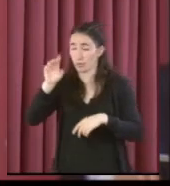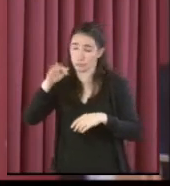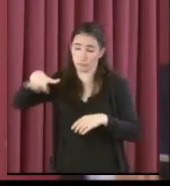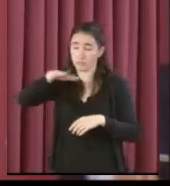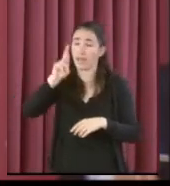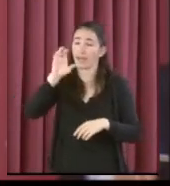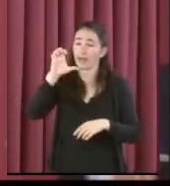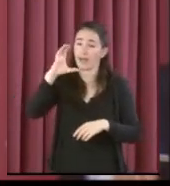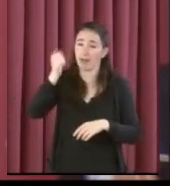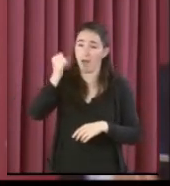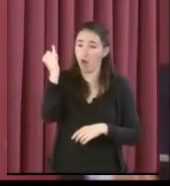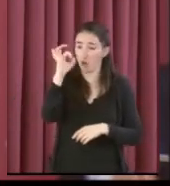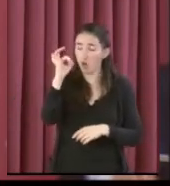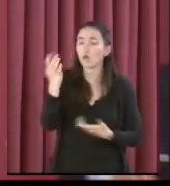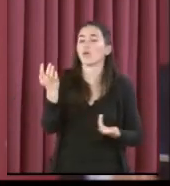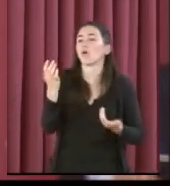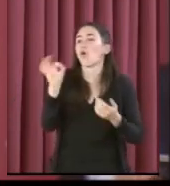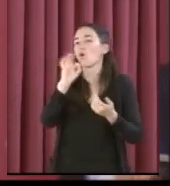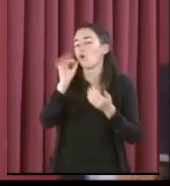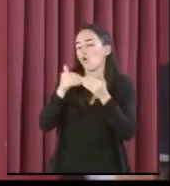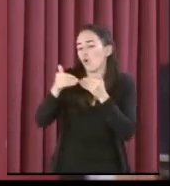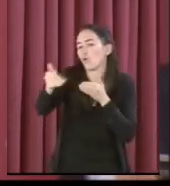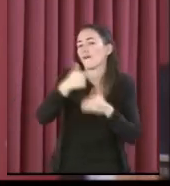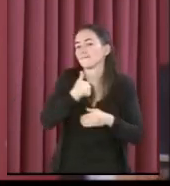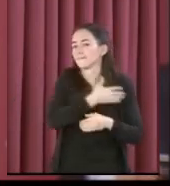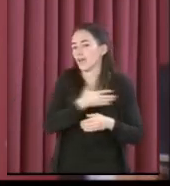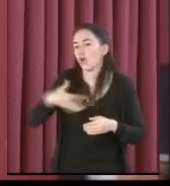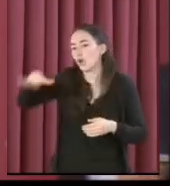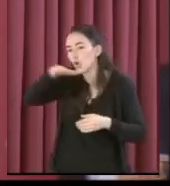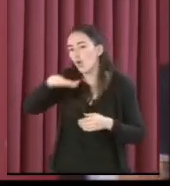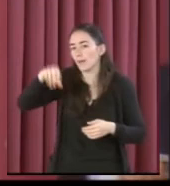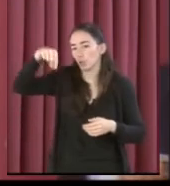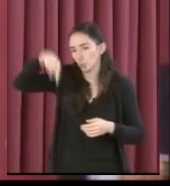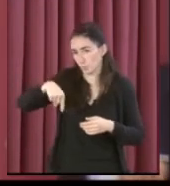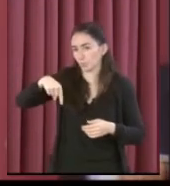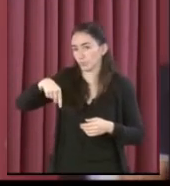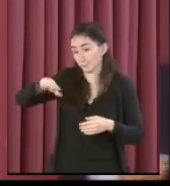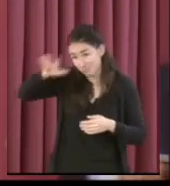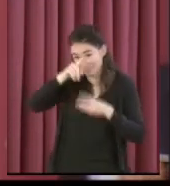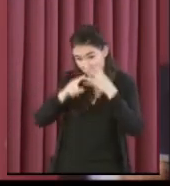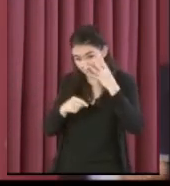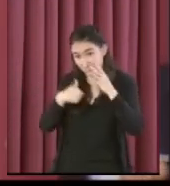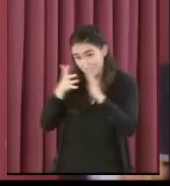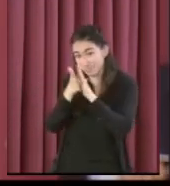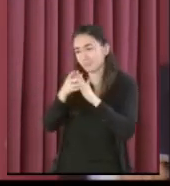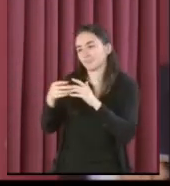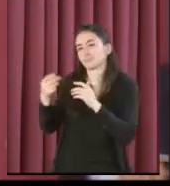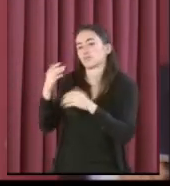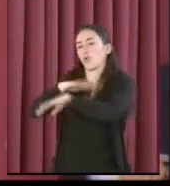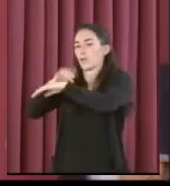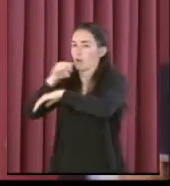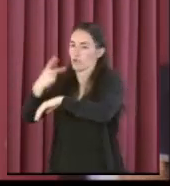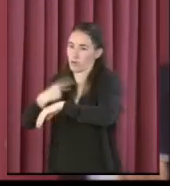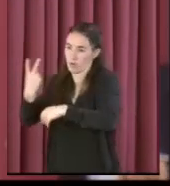para el que será el gran proyecto de ciudad a largo plazo, como es la Ronda Sur de Logroño. En resumidas cuentas, a nuestro juicio,